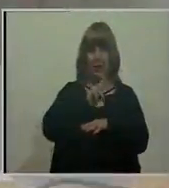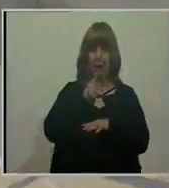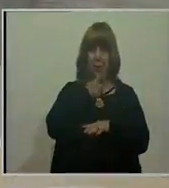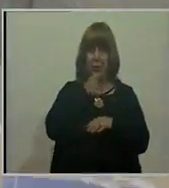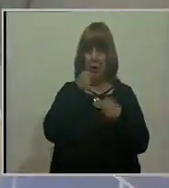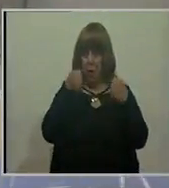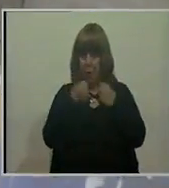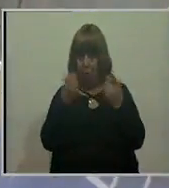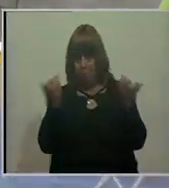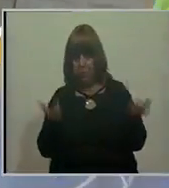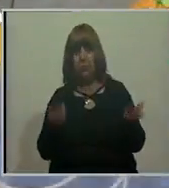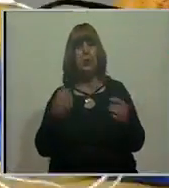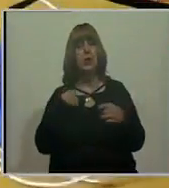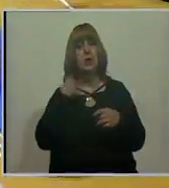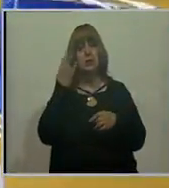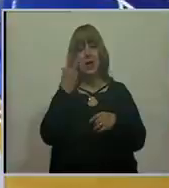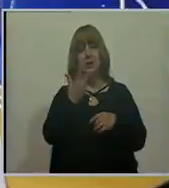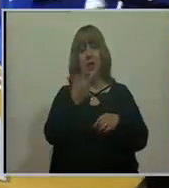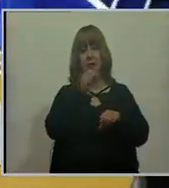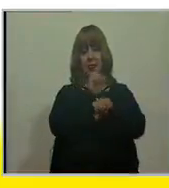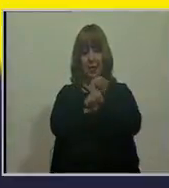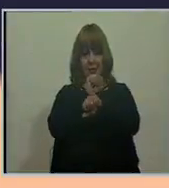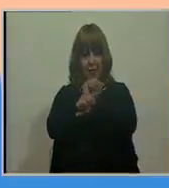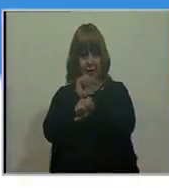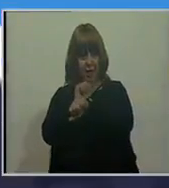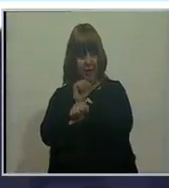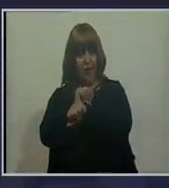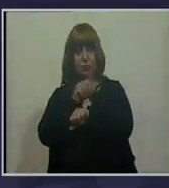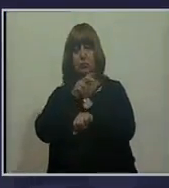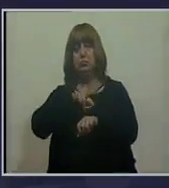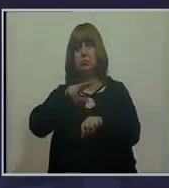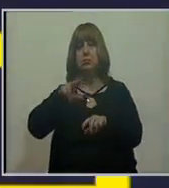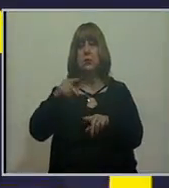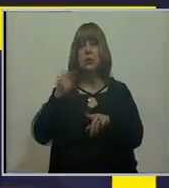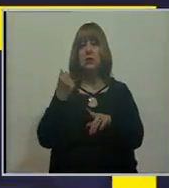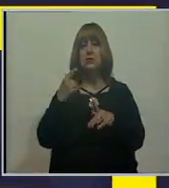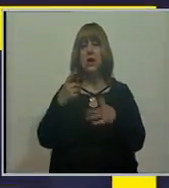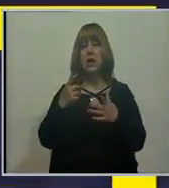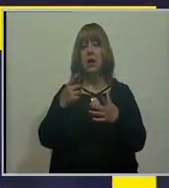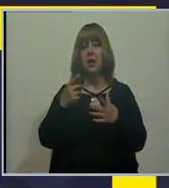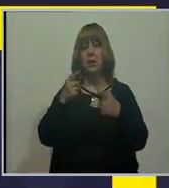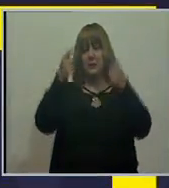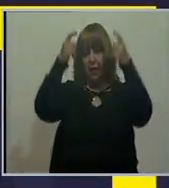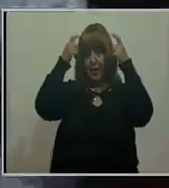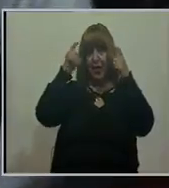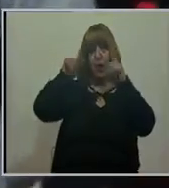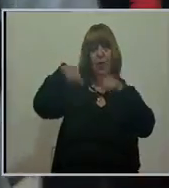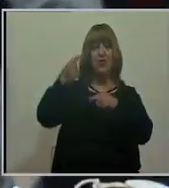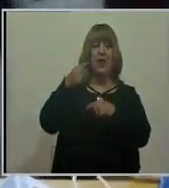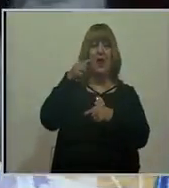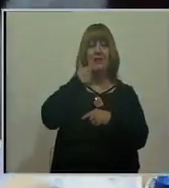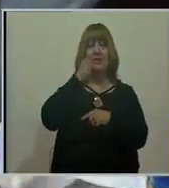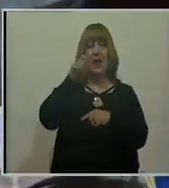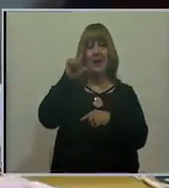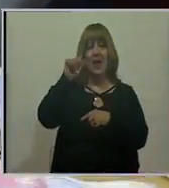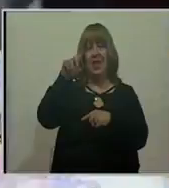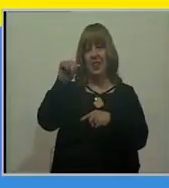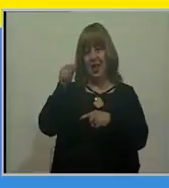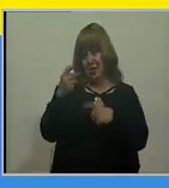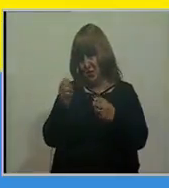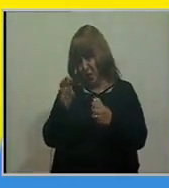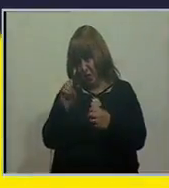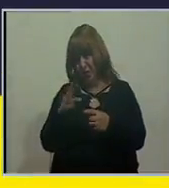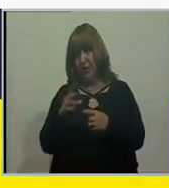Tres detenidos. Se trata de integrantes de la banda mafiosa liderada por el otro rey de la salada. Respondían a las órdenes de